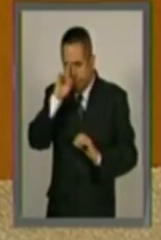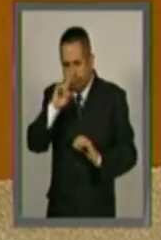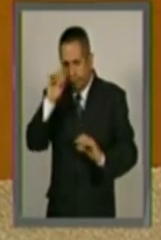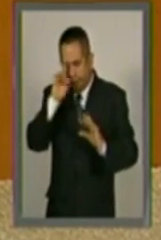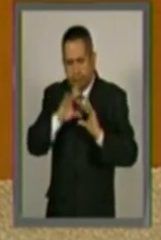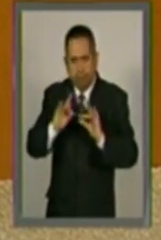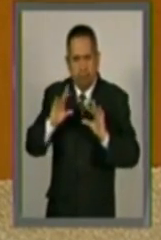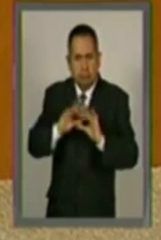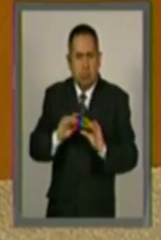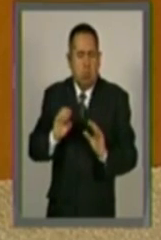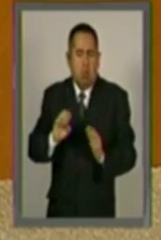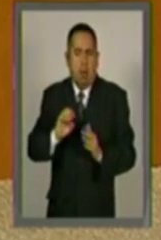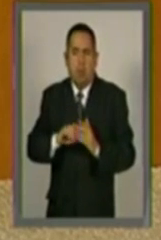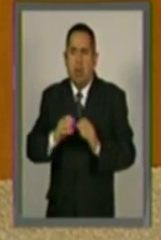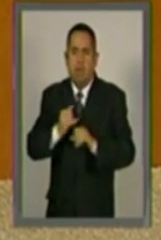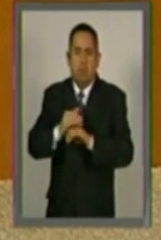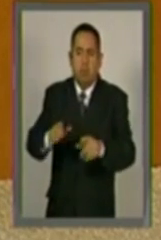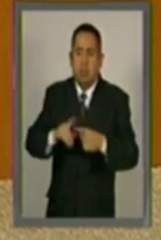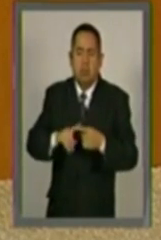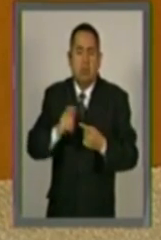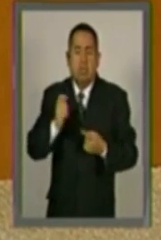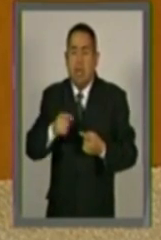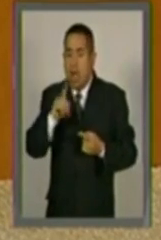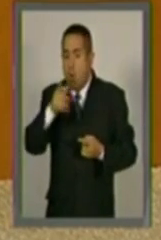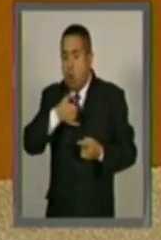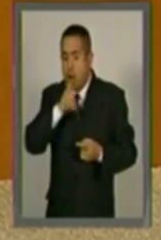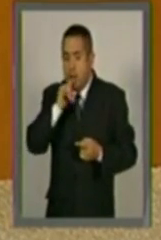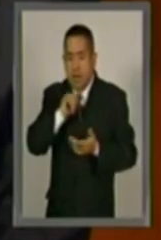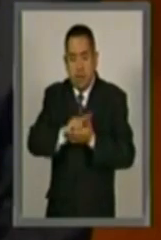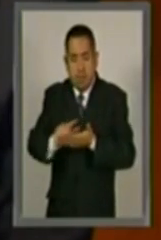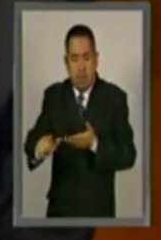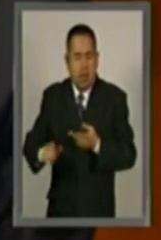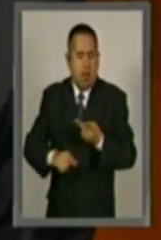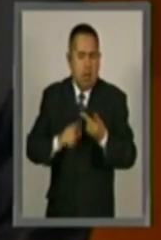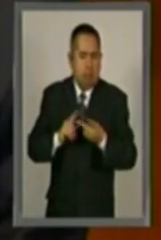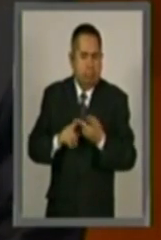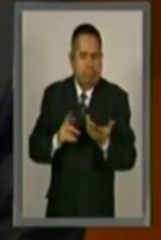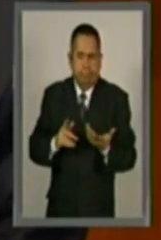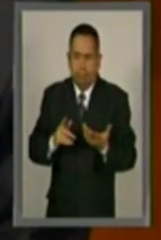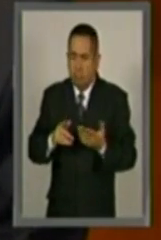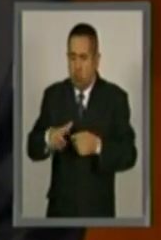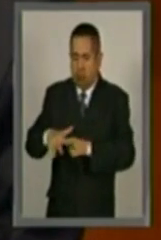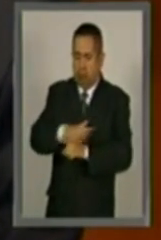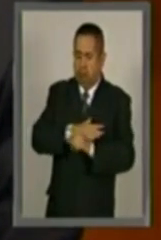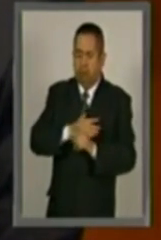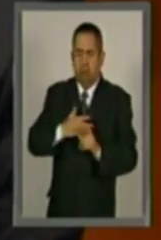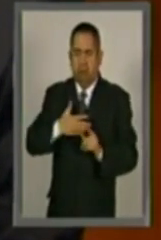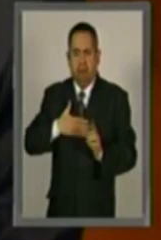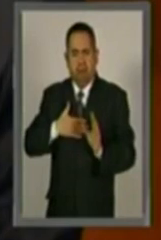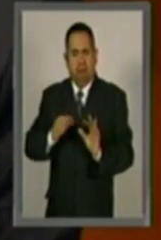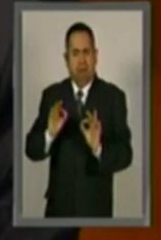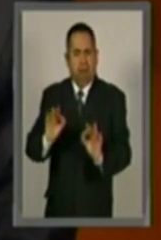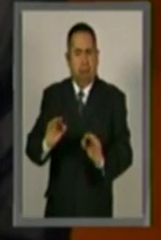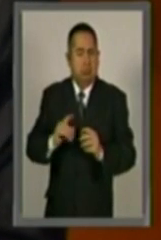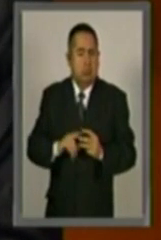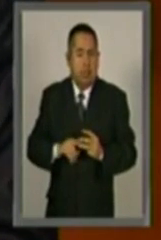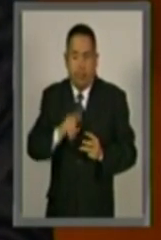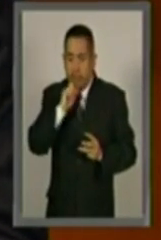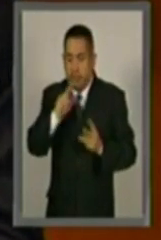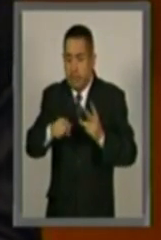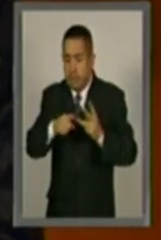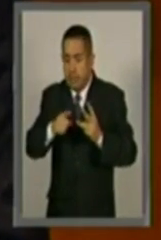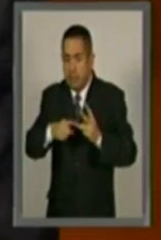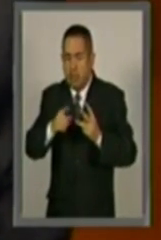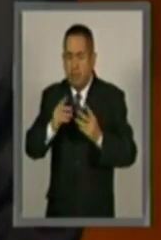como el acceso al agua limpia y potable a condiciones sanitarias adecuadas al suministro